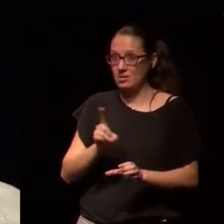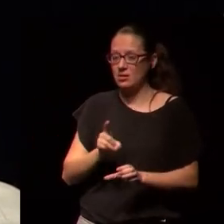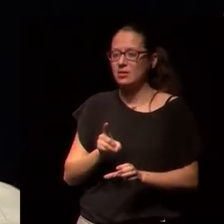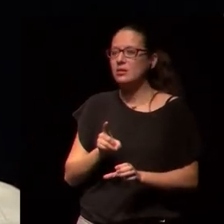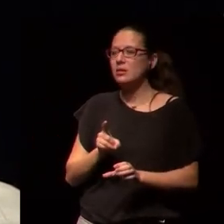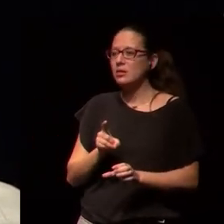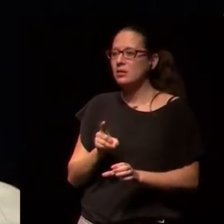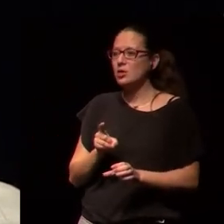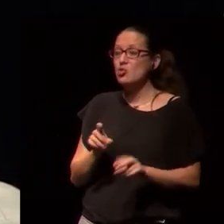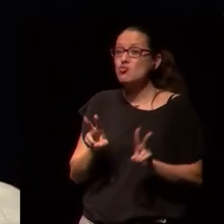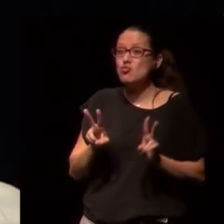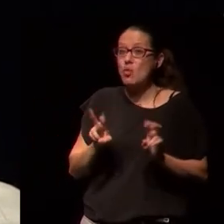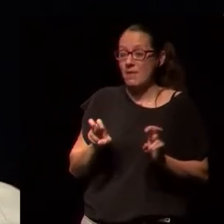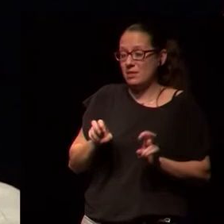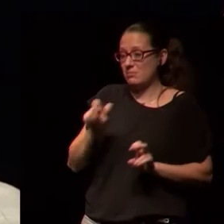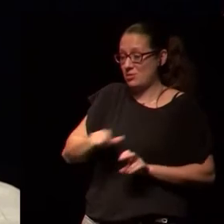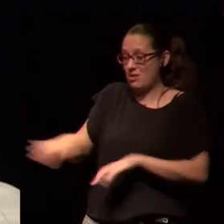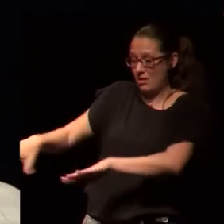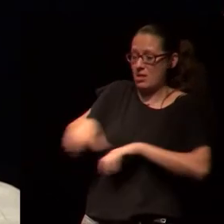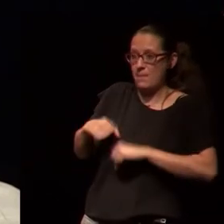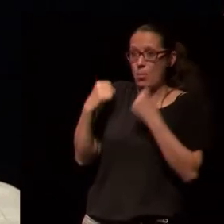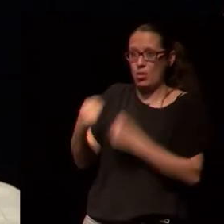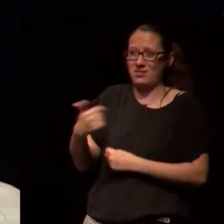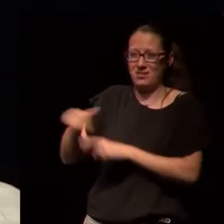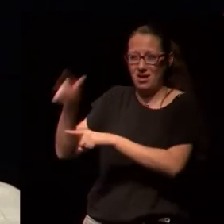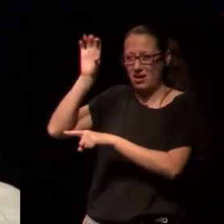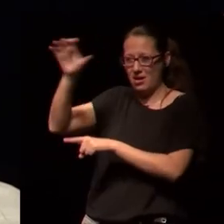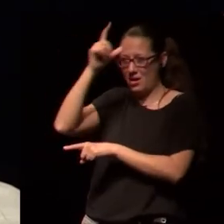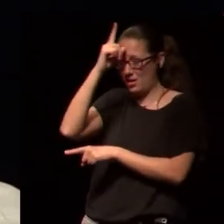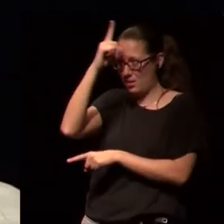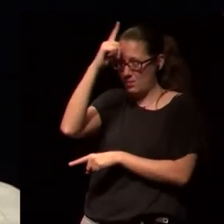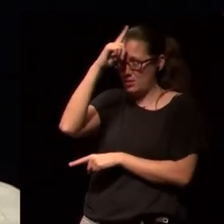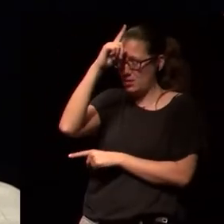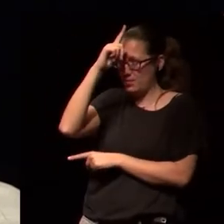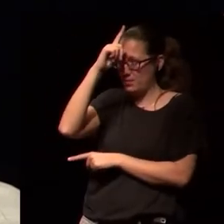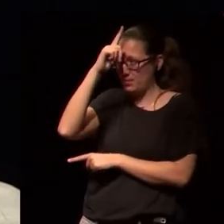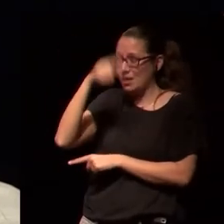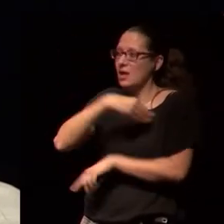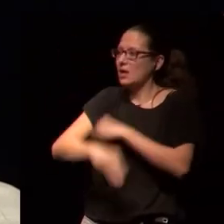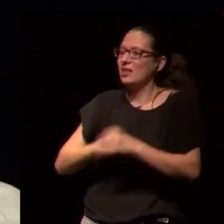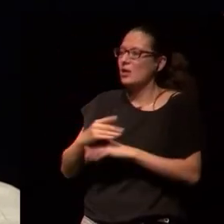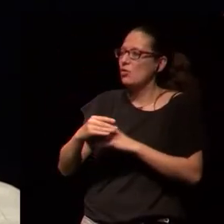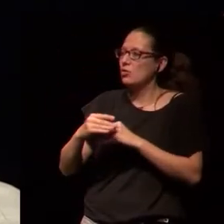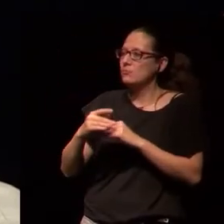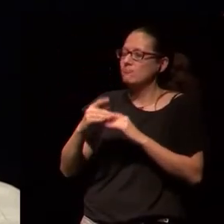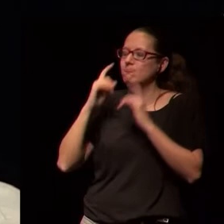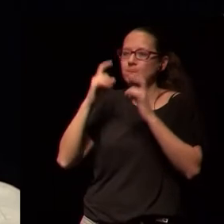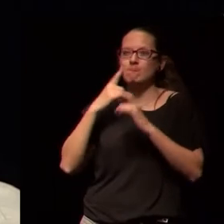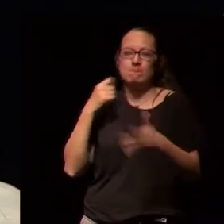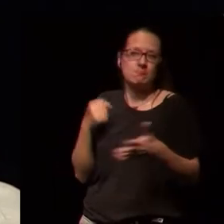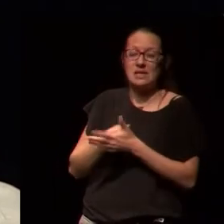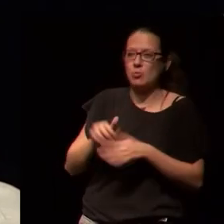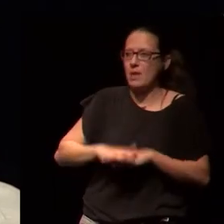nuevos al poder en Alemania hicieron lo posible para empezar con esta